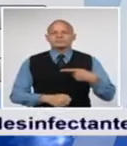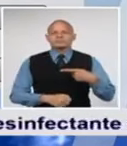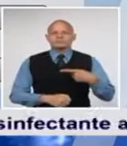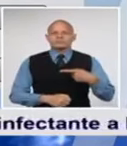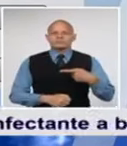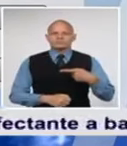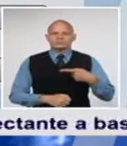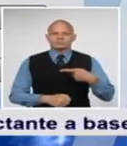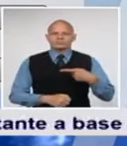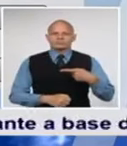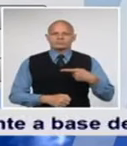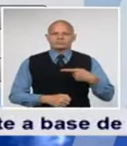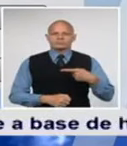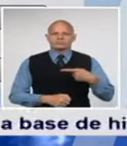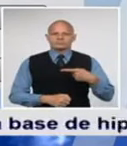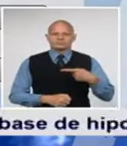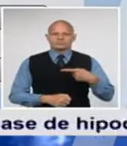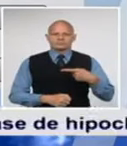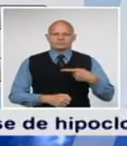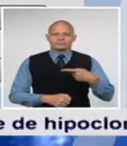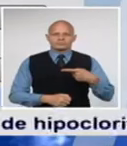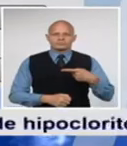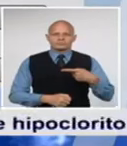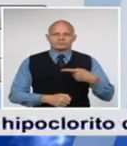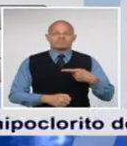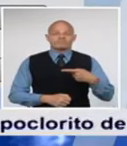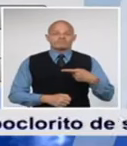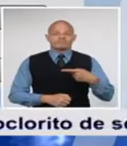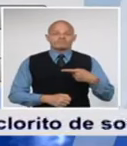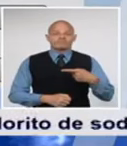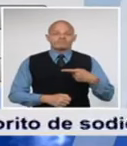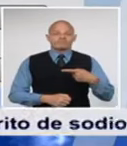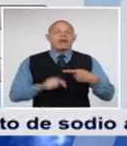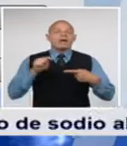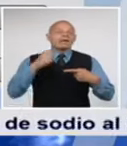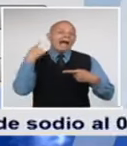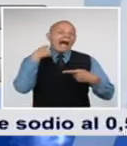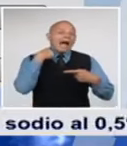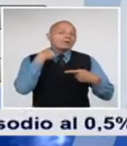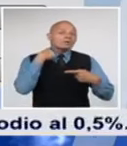151.804.275 personas que se han confirmado con COVID-19.